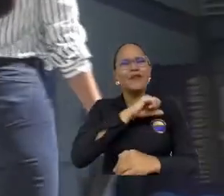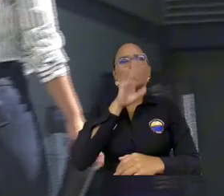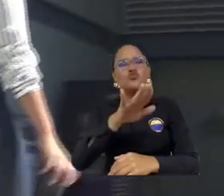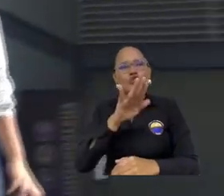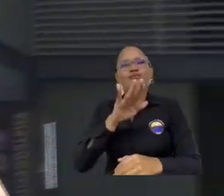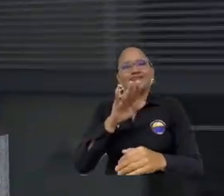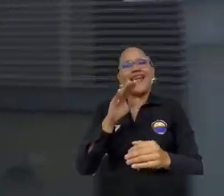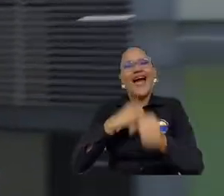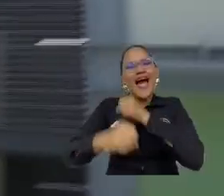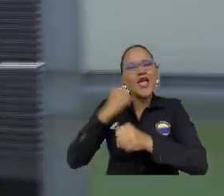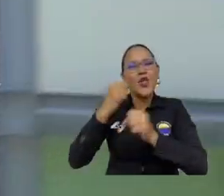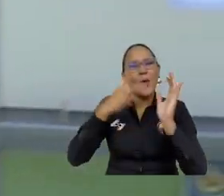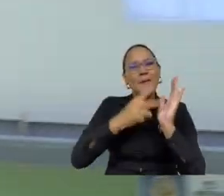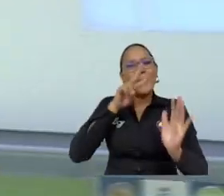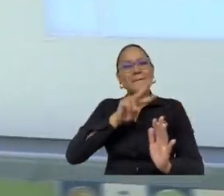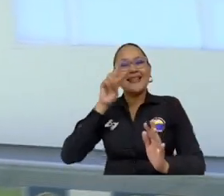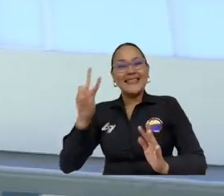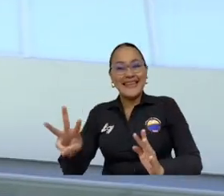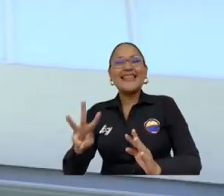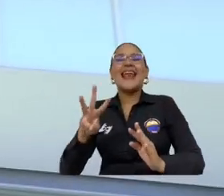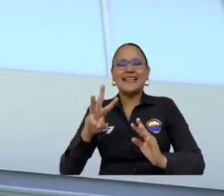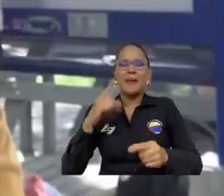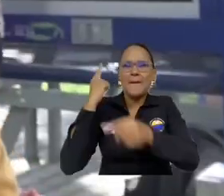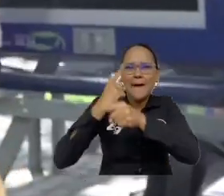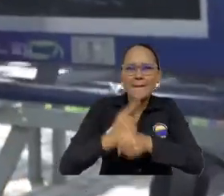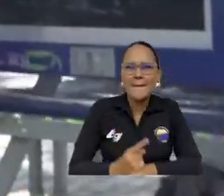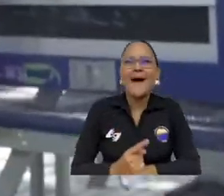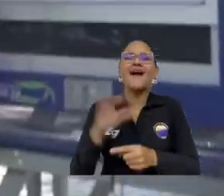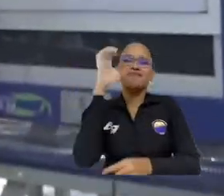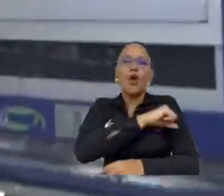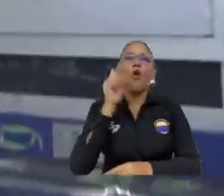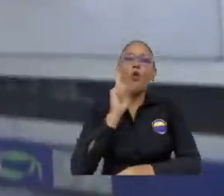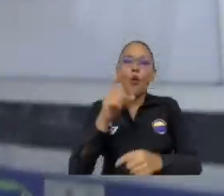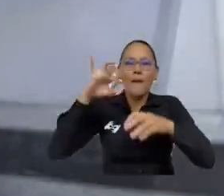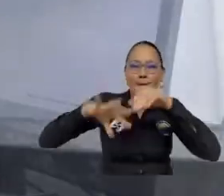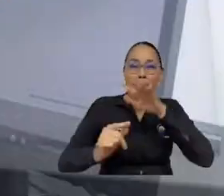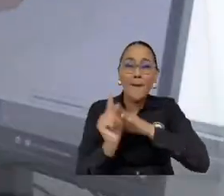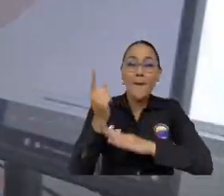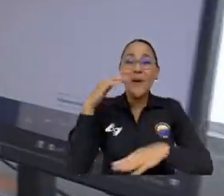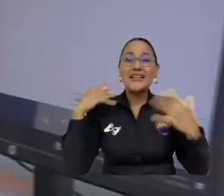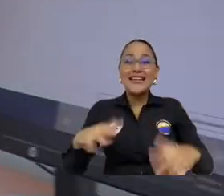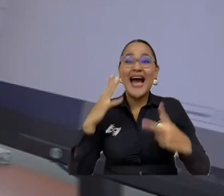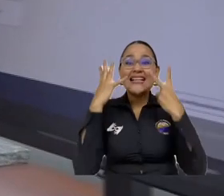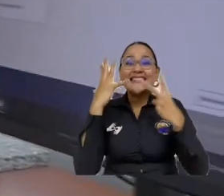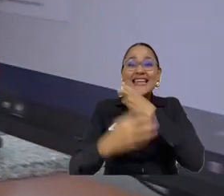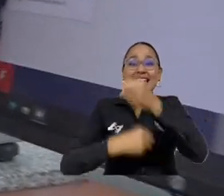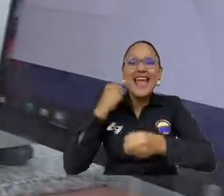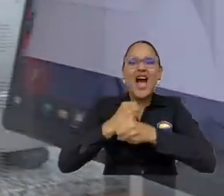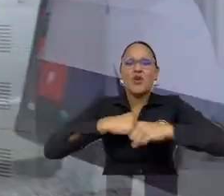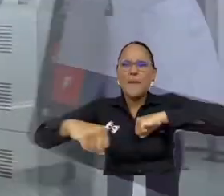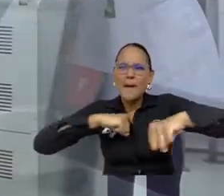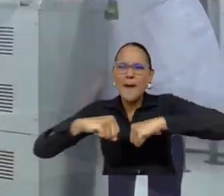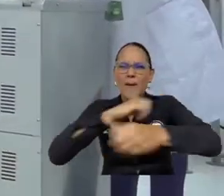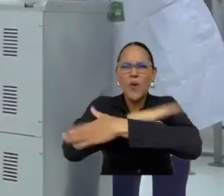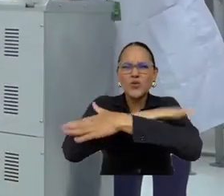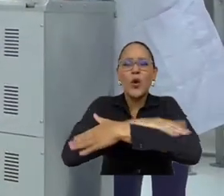uno de los logros conquistados durante 2023 son el resultado de la siembra que por más de 7 años se ha